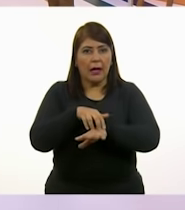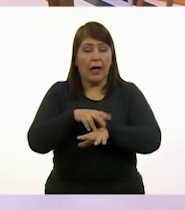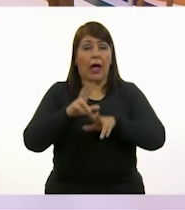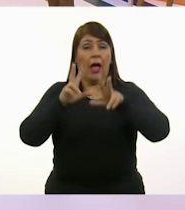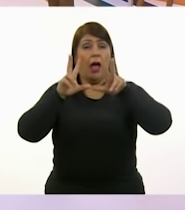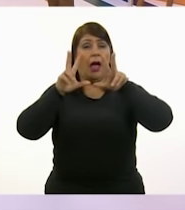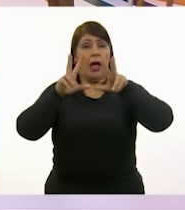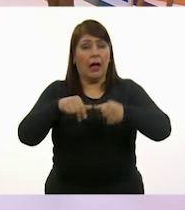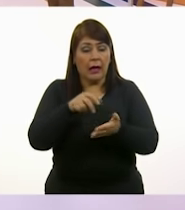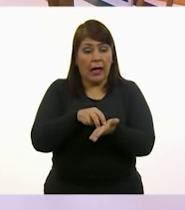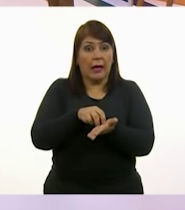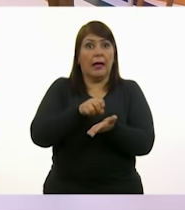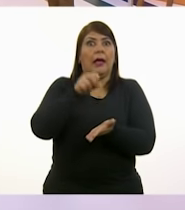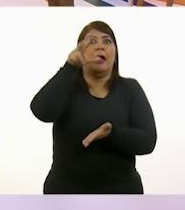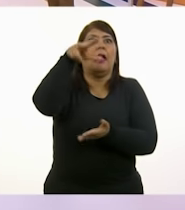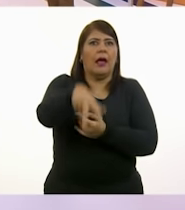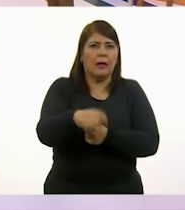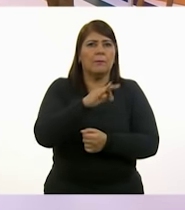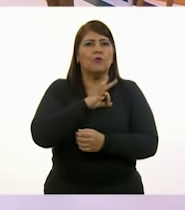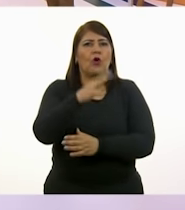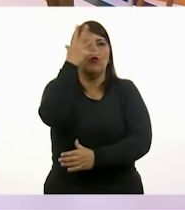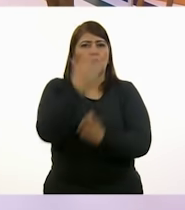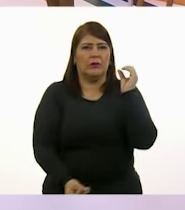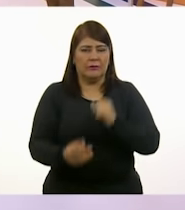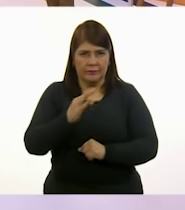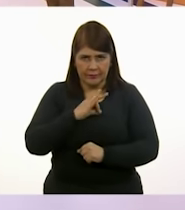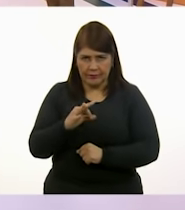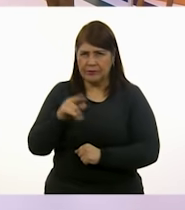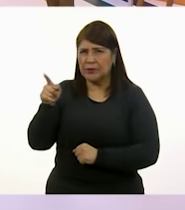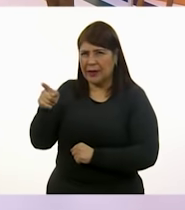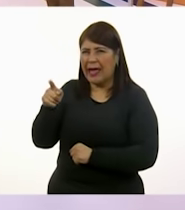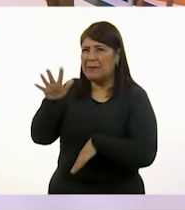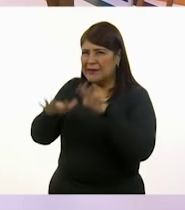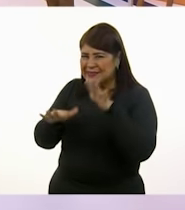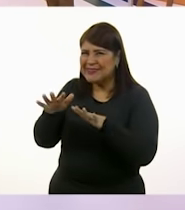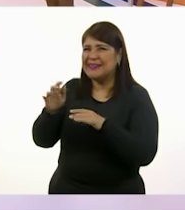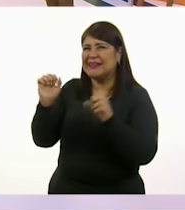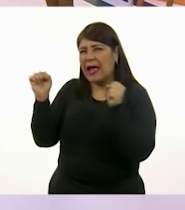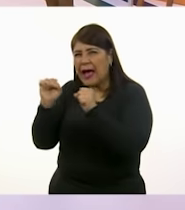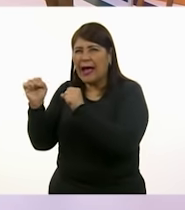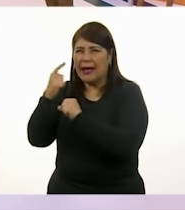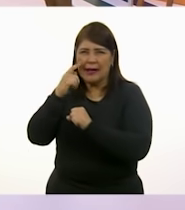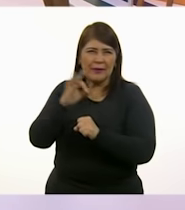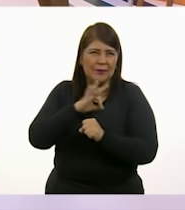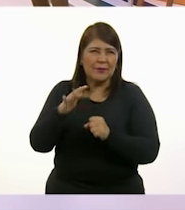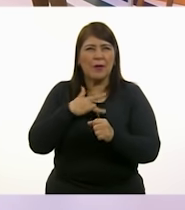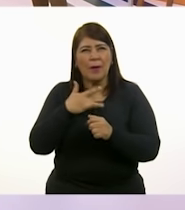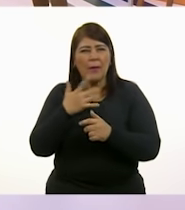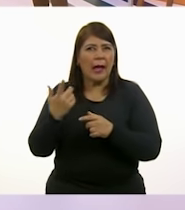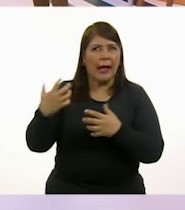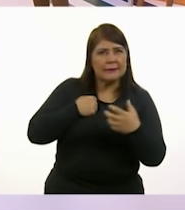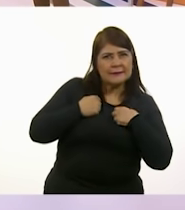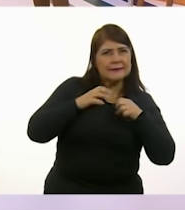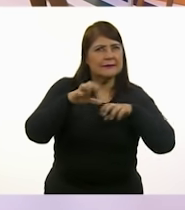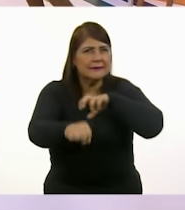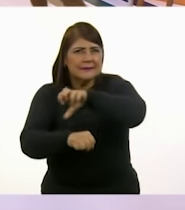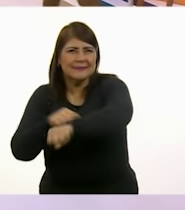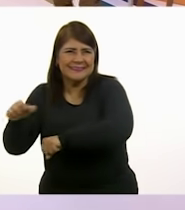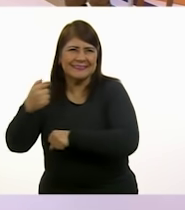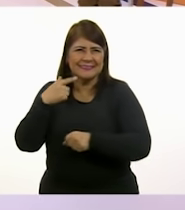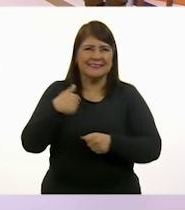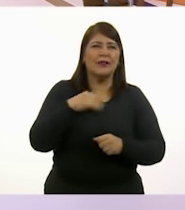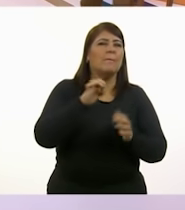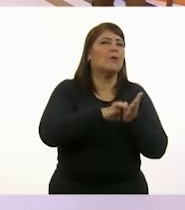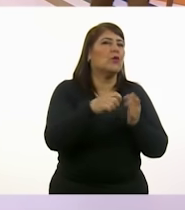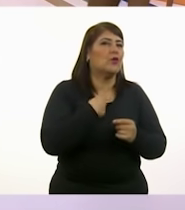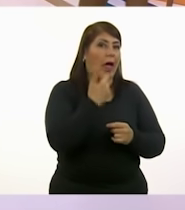se pueda escapar ¿Has jugado alguna vez atrapadas con tus amigos, Pepe? Sí, como lo ¿Y qué tal cuando alguien te quiera agarrar? Por ejemplo, si yo